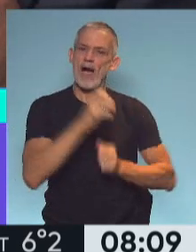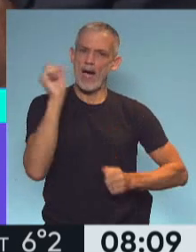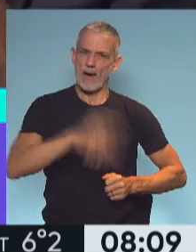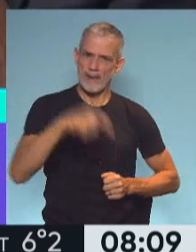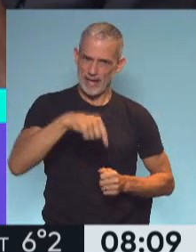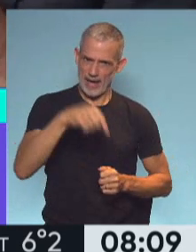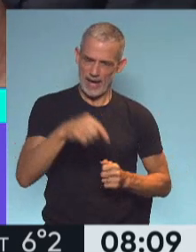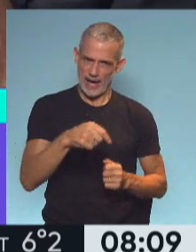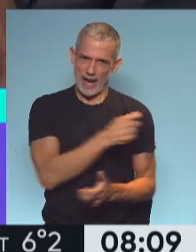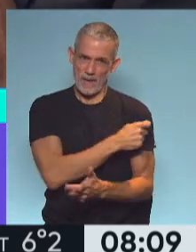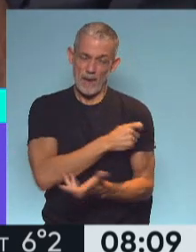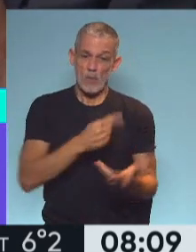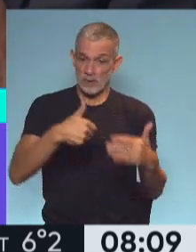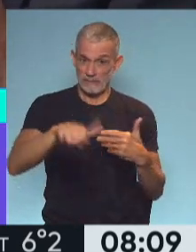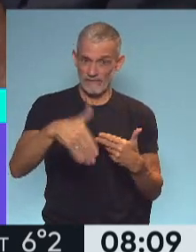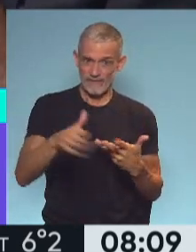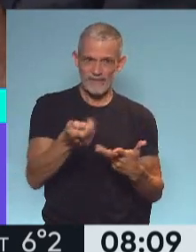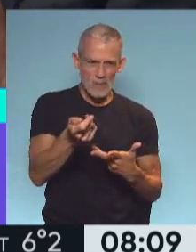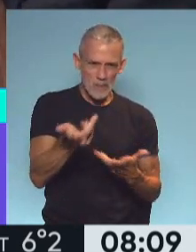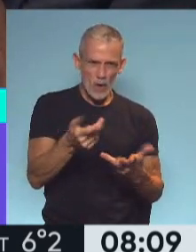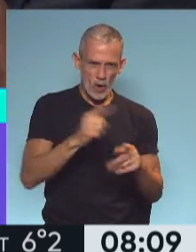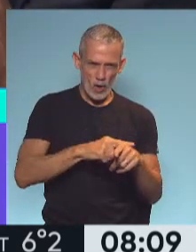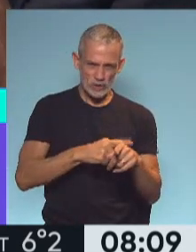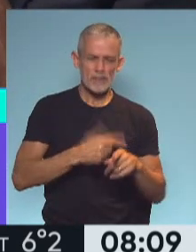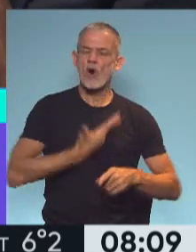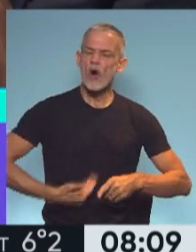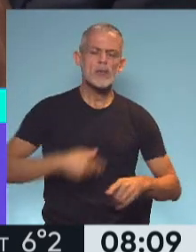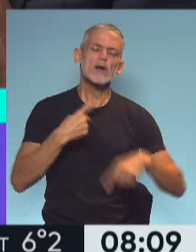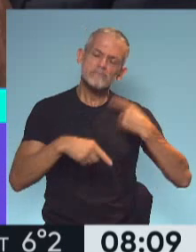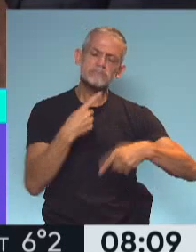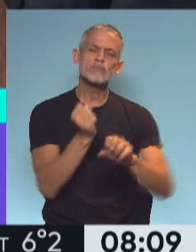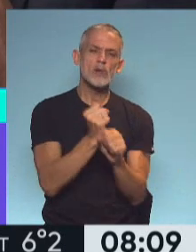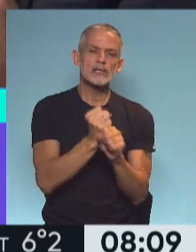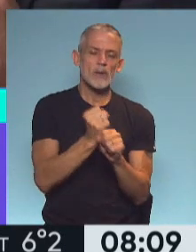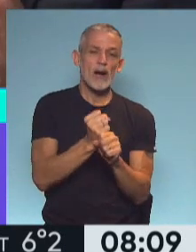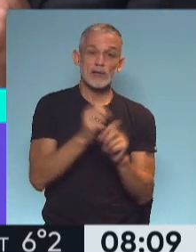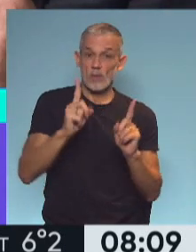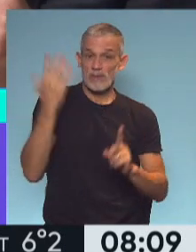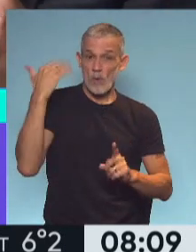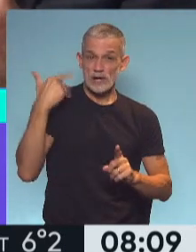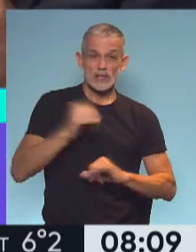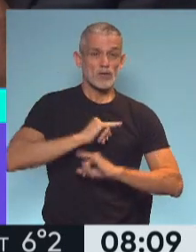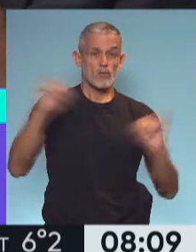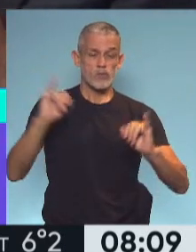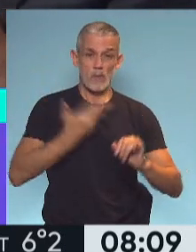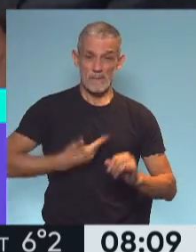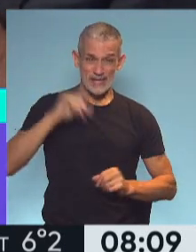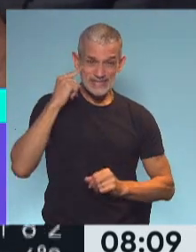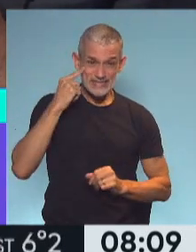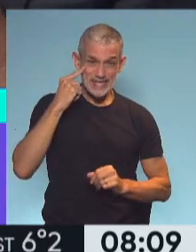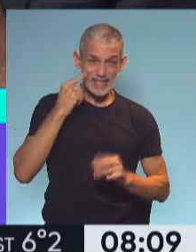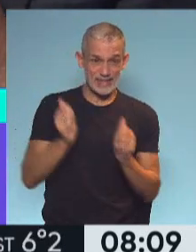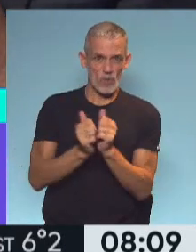vacunas aquí en la Argentina, si Dios quiere dentro de muy poquito. El gobierno va a seguir lanzando, como lo hizo ayer en el acto el presidente, junto